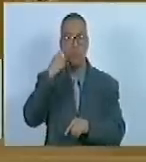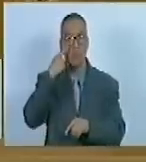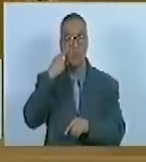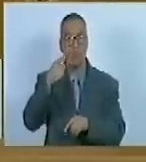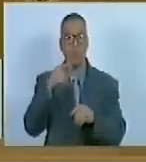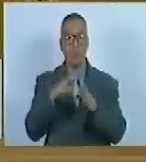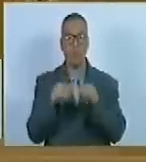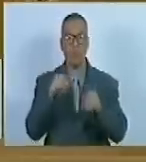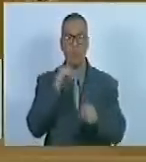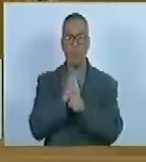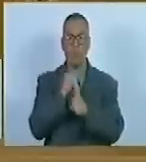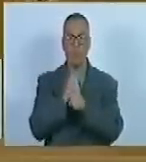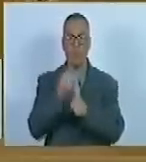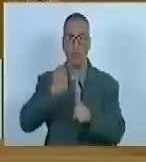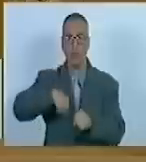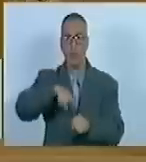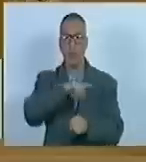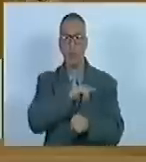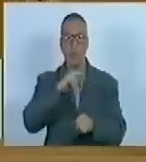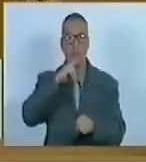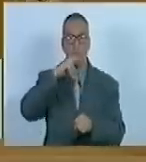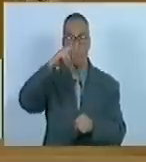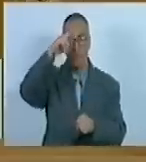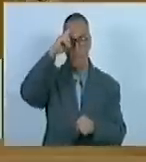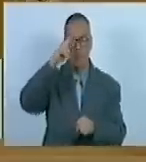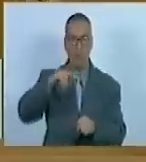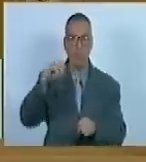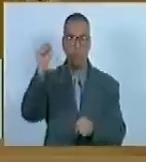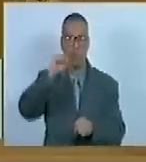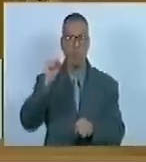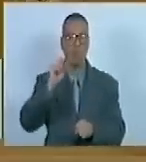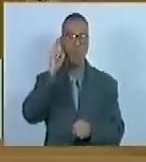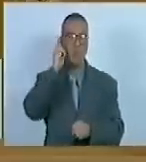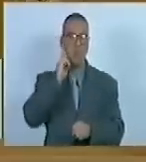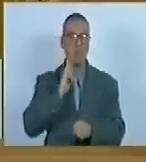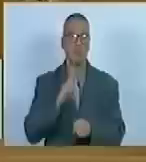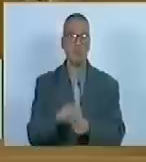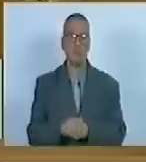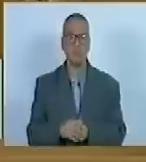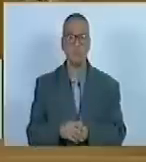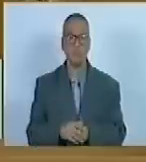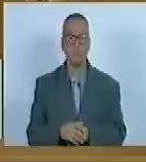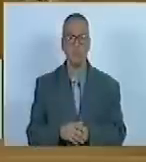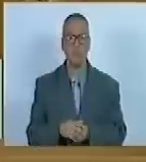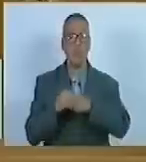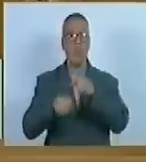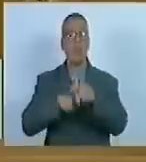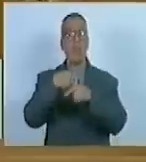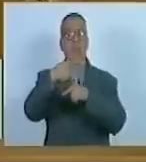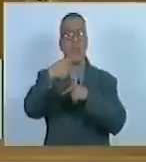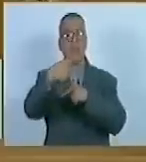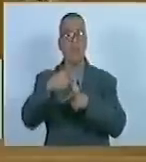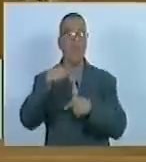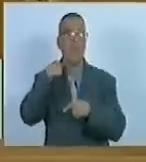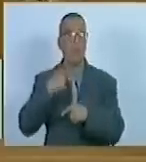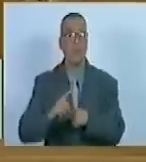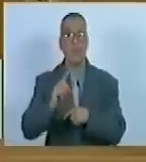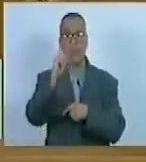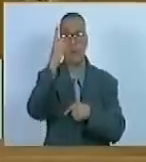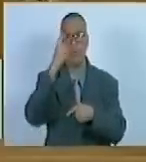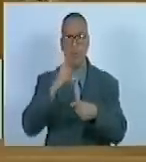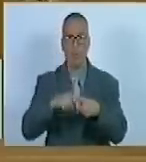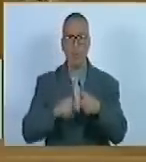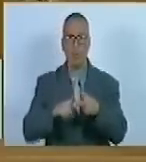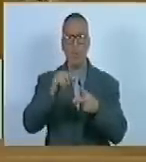obra maestra de nuestro padre, el libertador Simón Bolívar, donde después de la pérdida de la Primera y